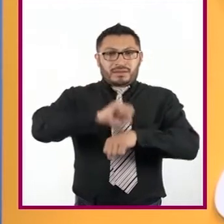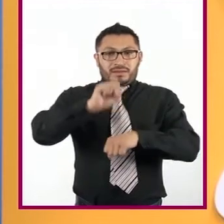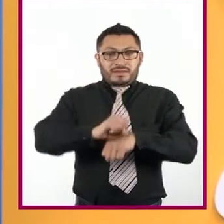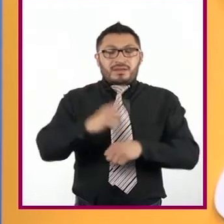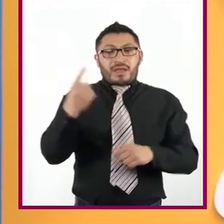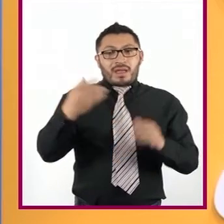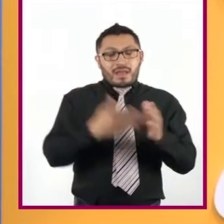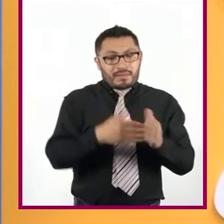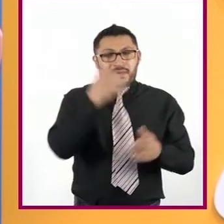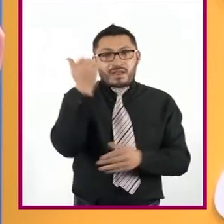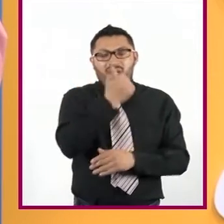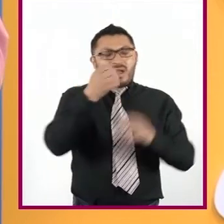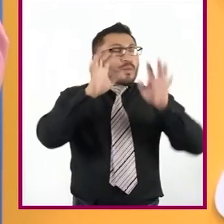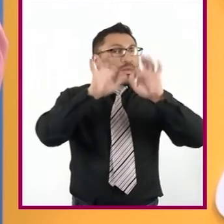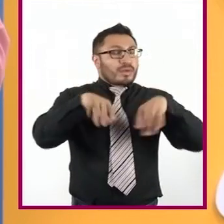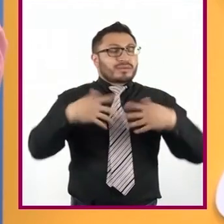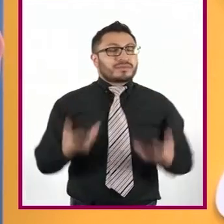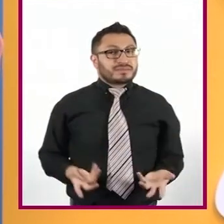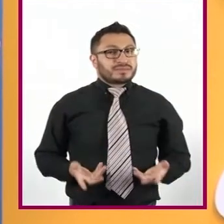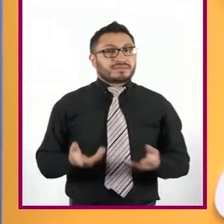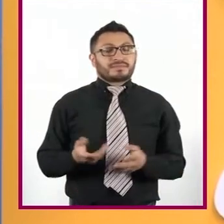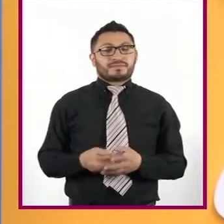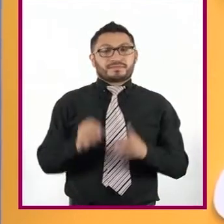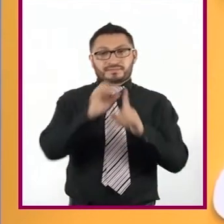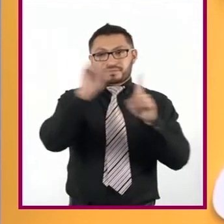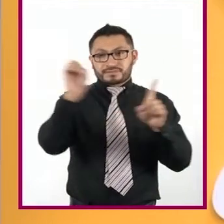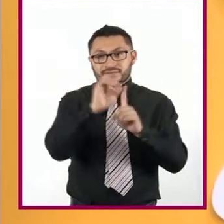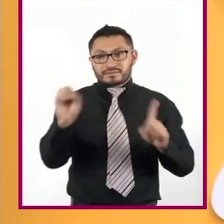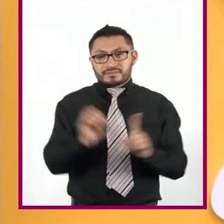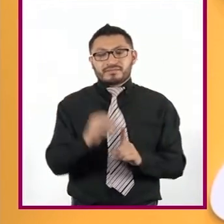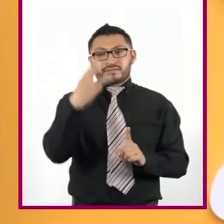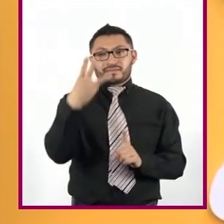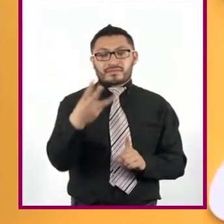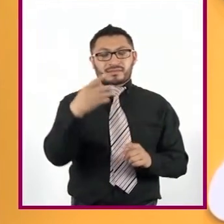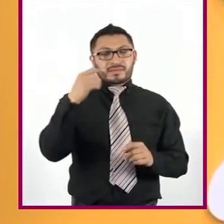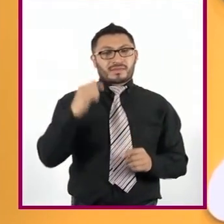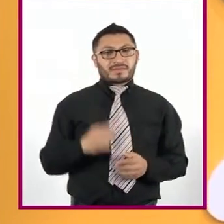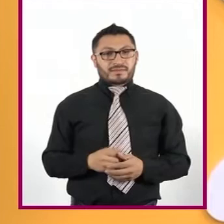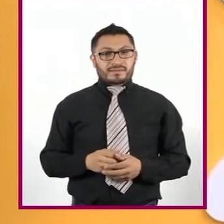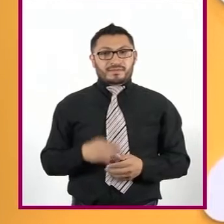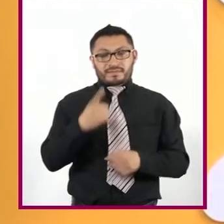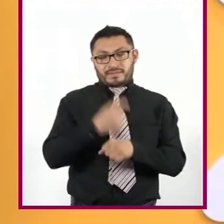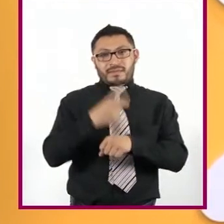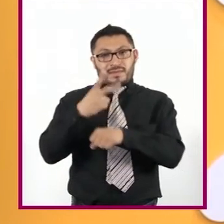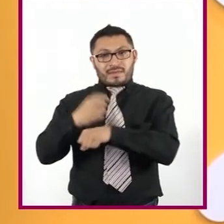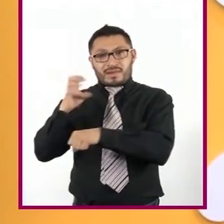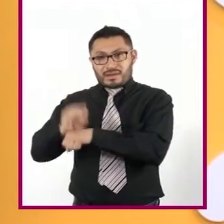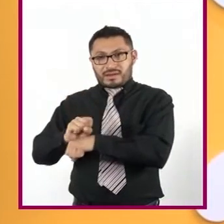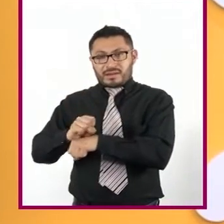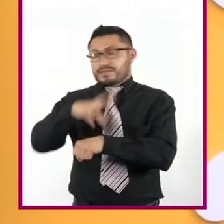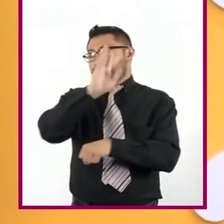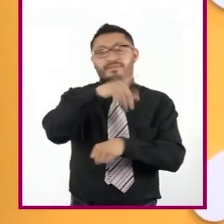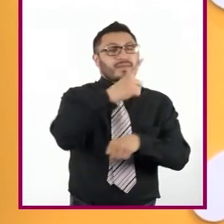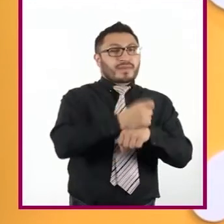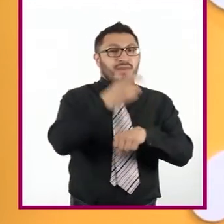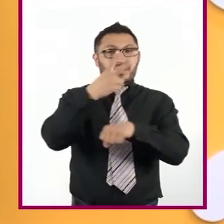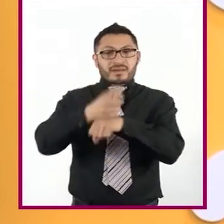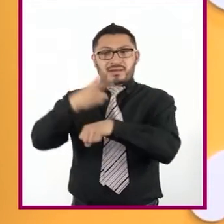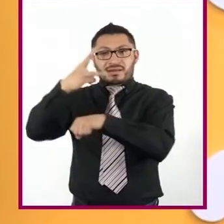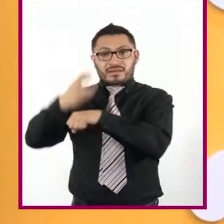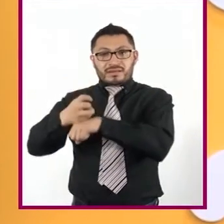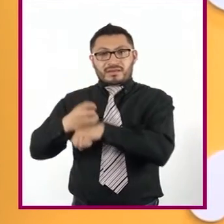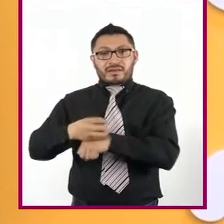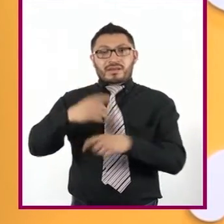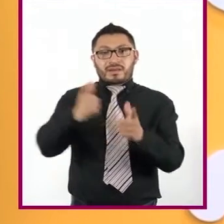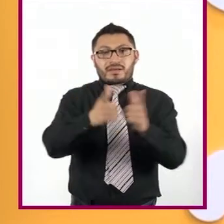1000 alumnos inscritos distribuidos en 3 grados escolares, el grupo de estudiantes que realizará el